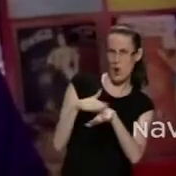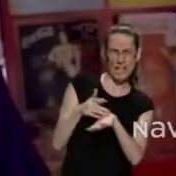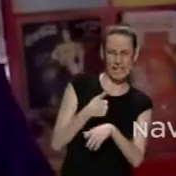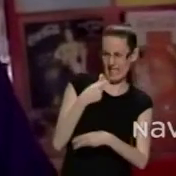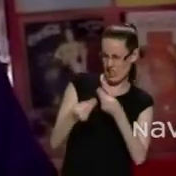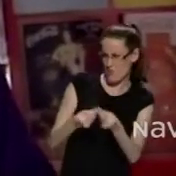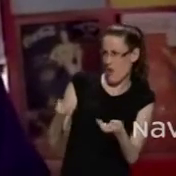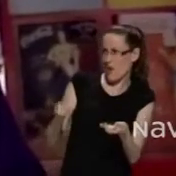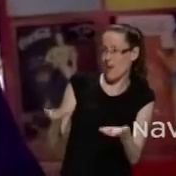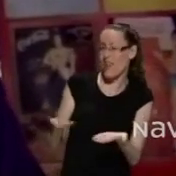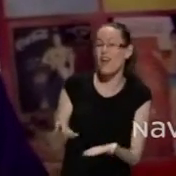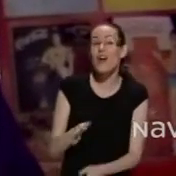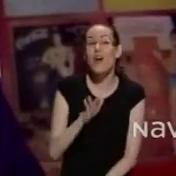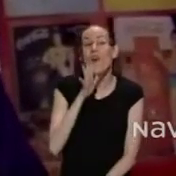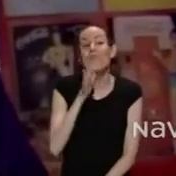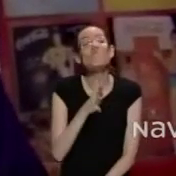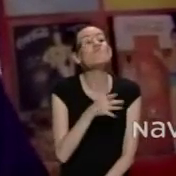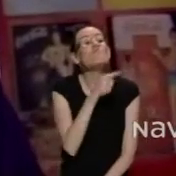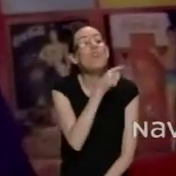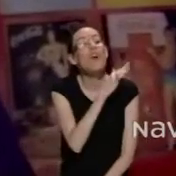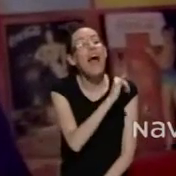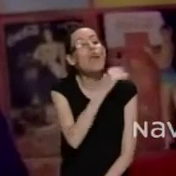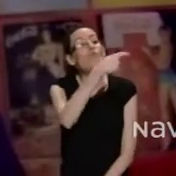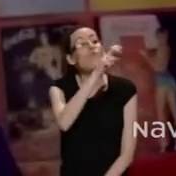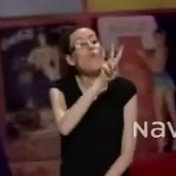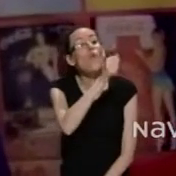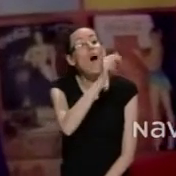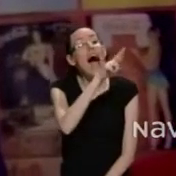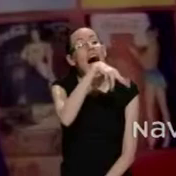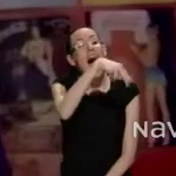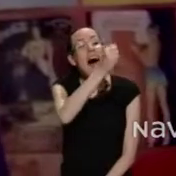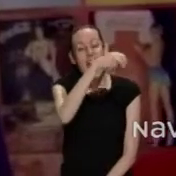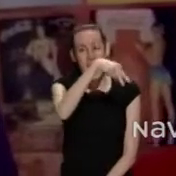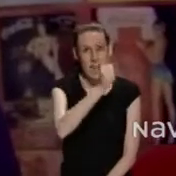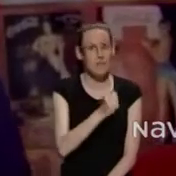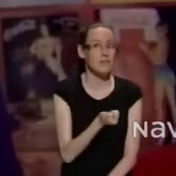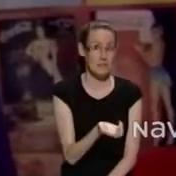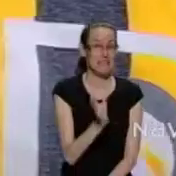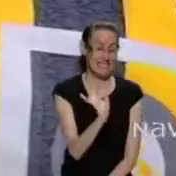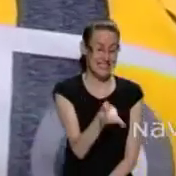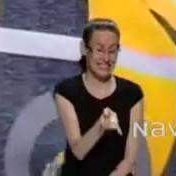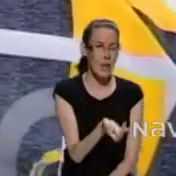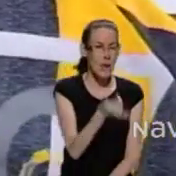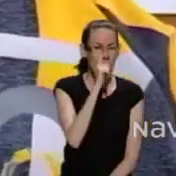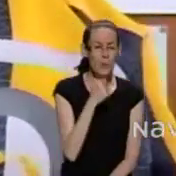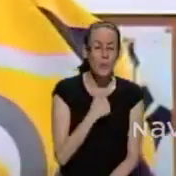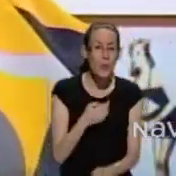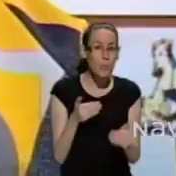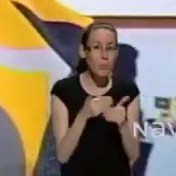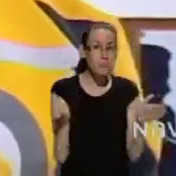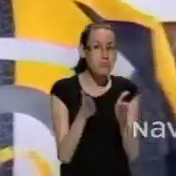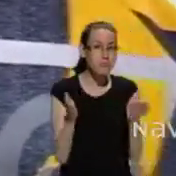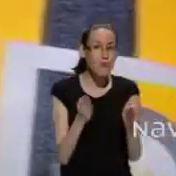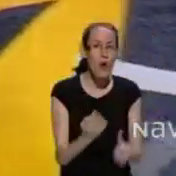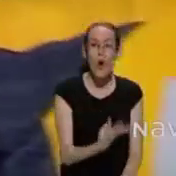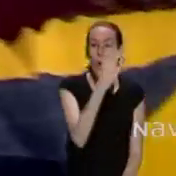publicidad ni hago a nadie. Y me dice, porque tiene guaraná. Entonces sí que tengo... Cuando empecé aquí, empecé con cuatro cervezas y cuatro coca colas. Una libreta